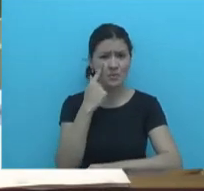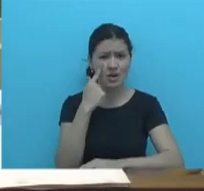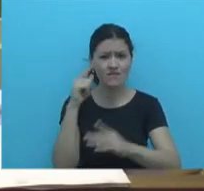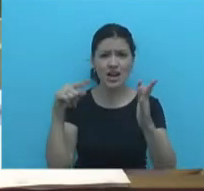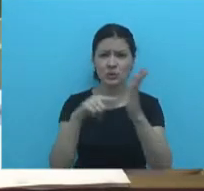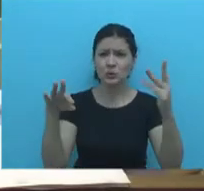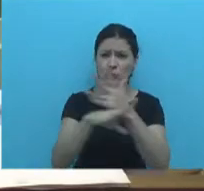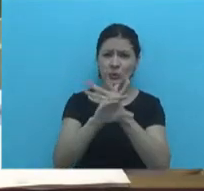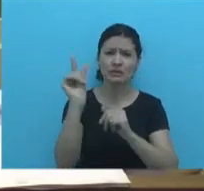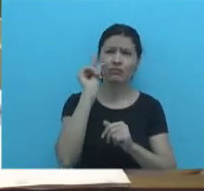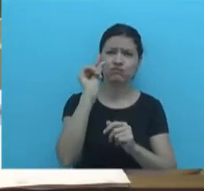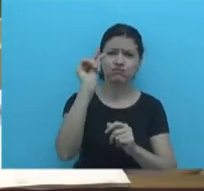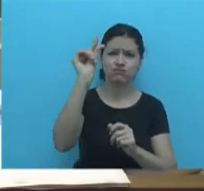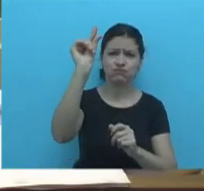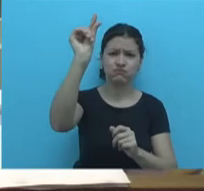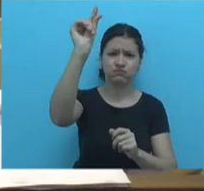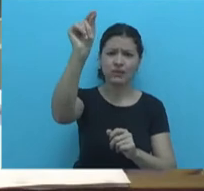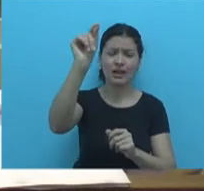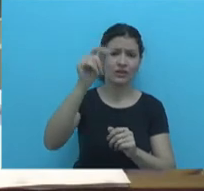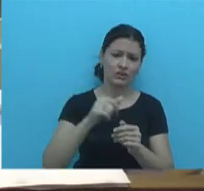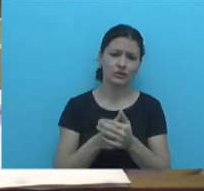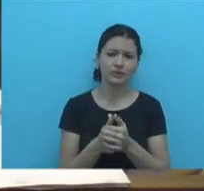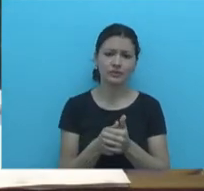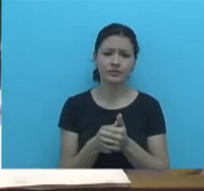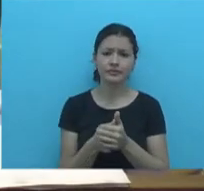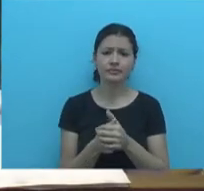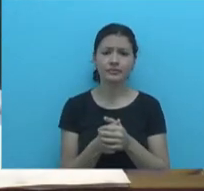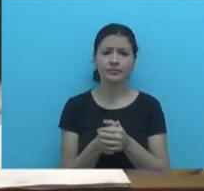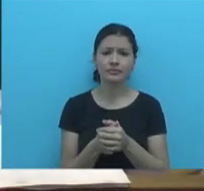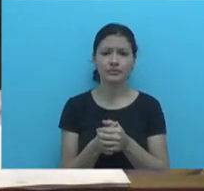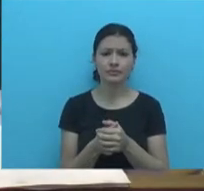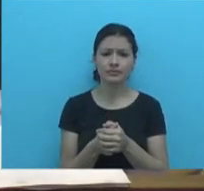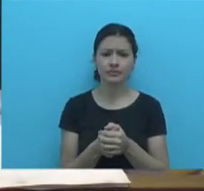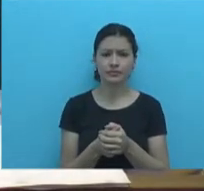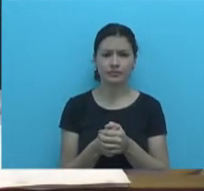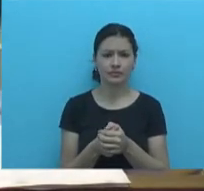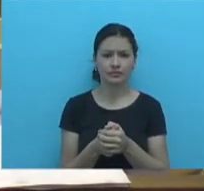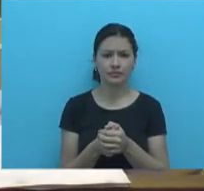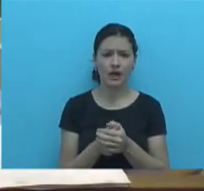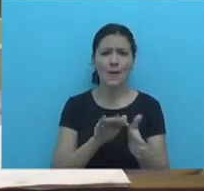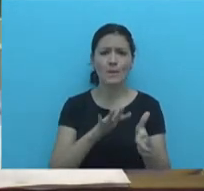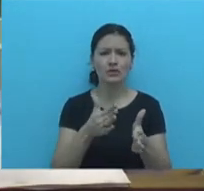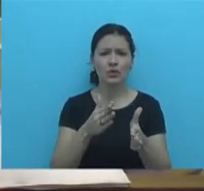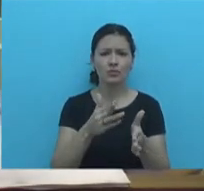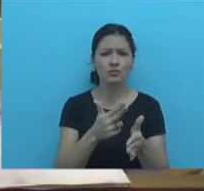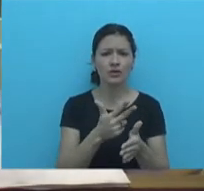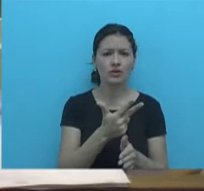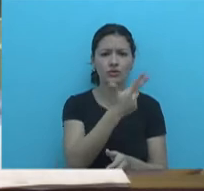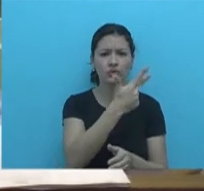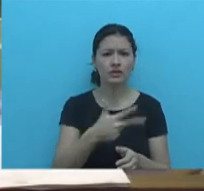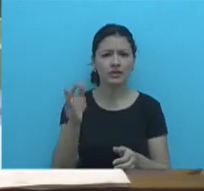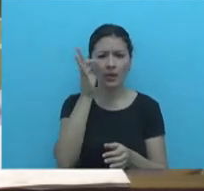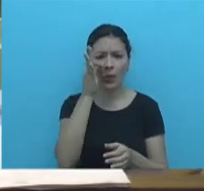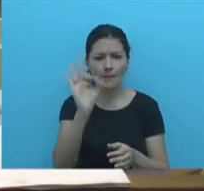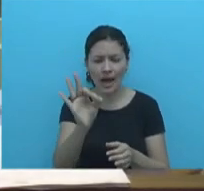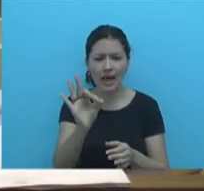más distantes de la ciudad capital. Nosotros, ustedes tienen que venir 320 kilómetros, mientras que si